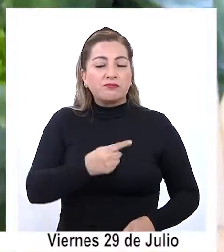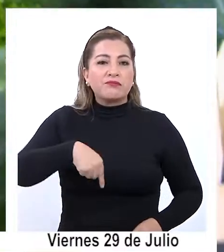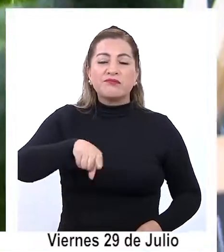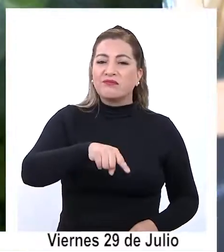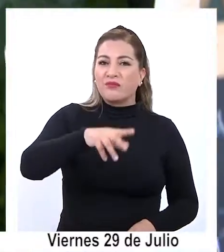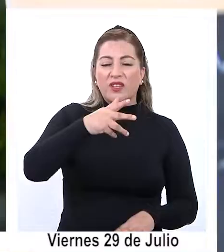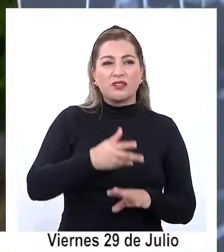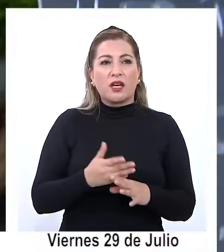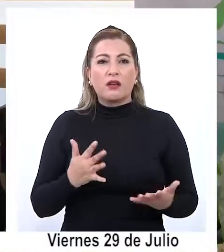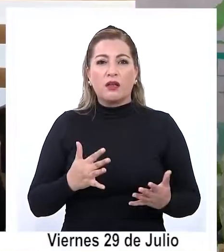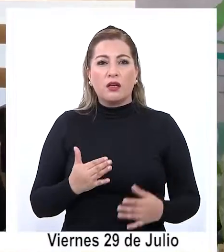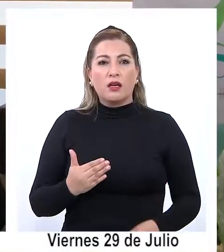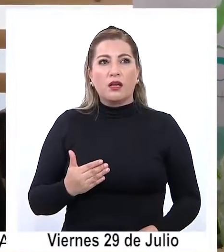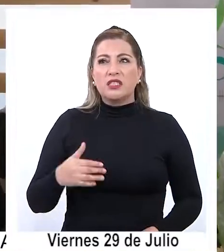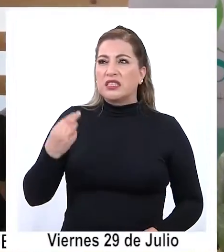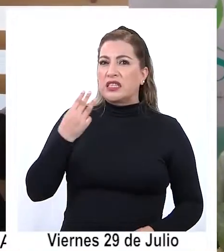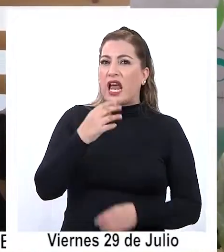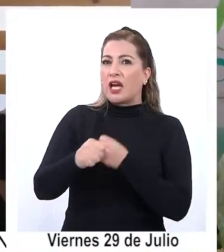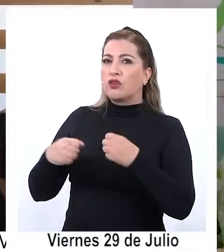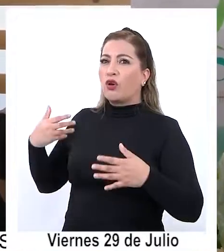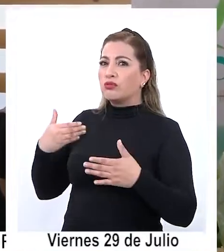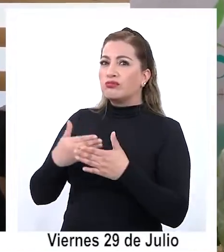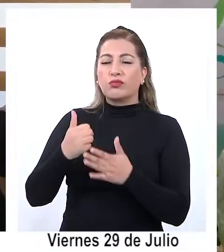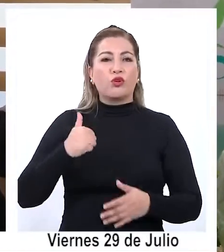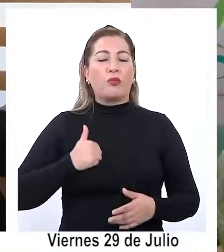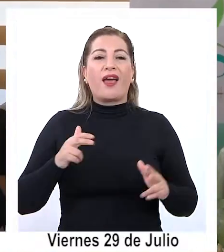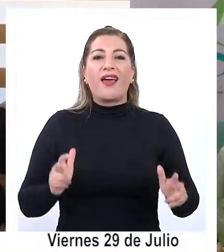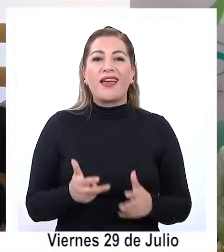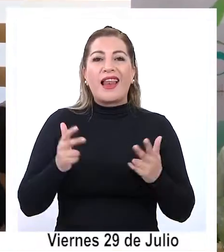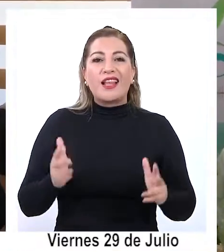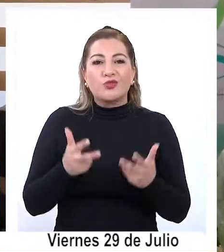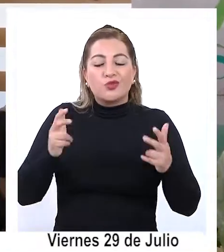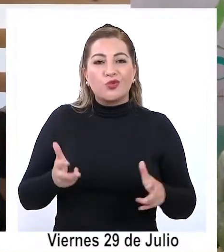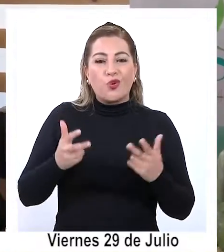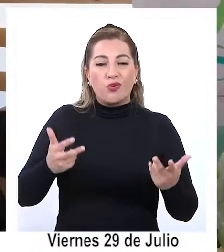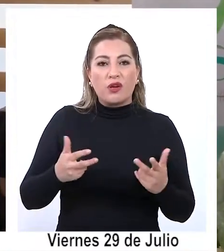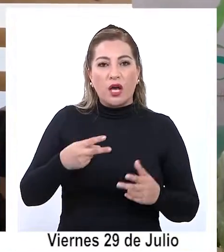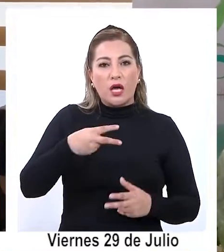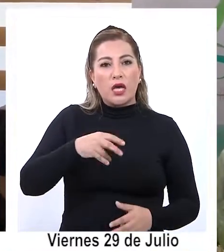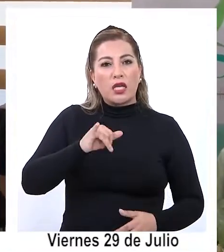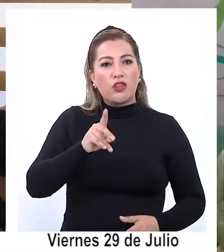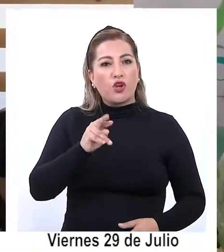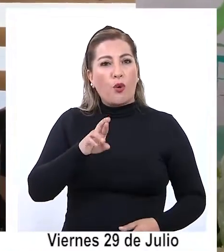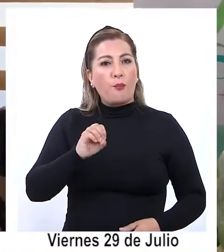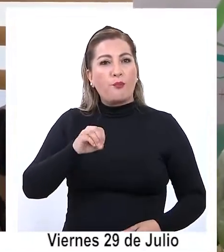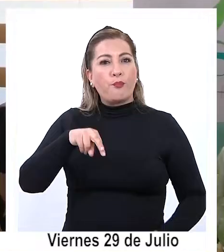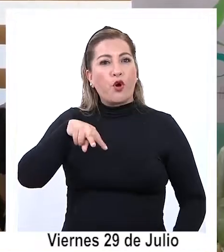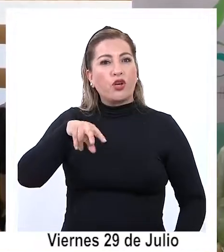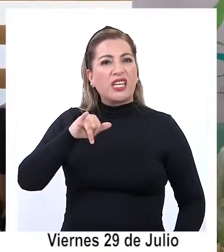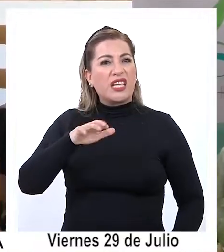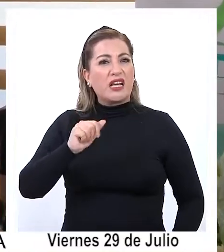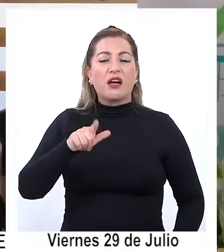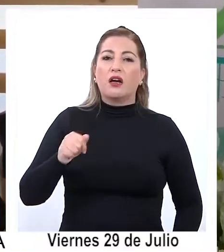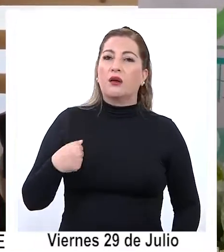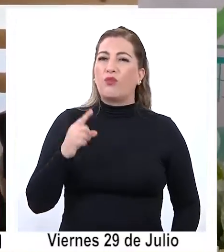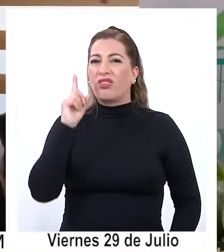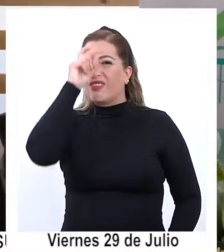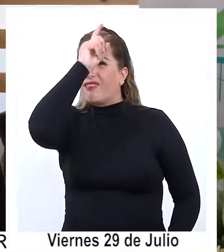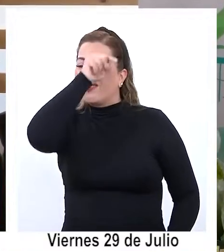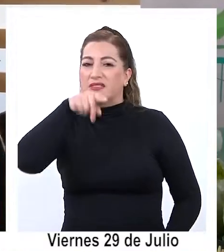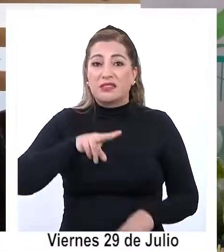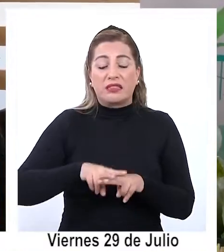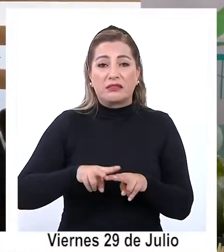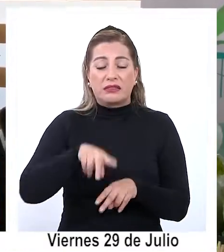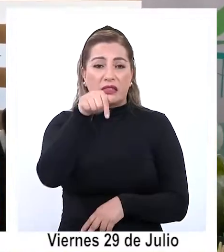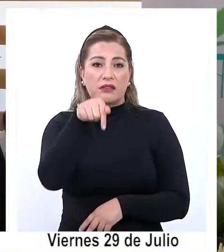Nosotros vamos a cumplir 3 años produciendo lechuga hidropónica. En principio fue muy complejo hacer hidroponía aquí, ya